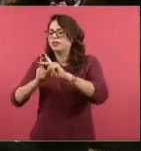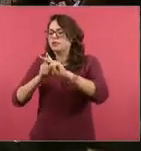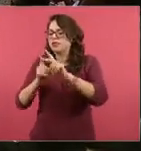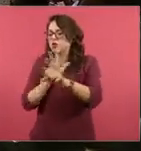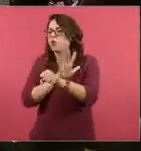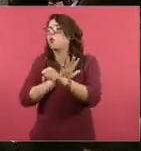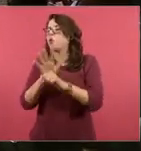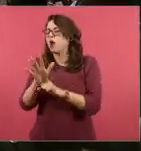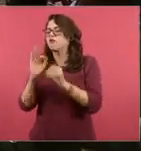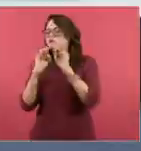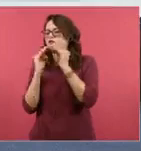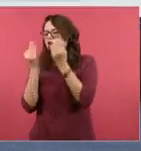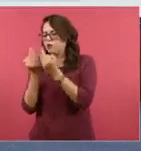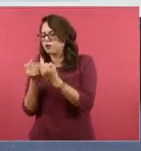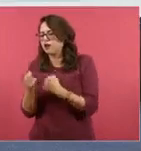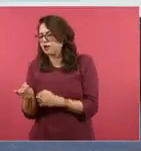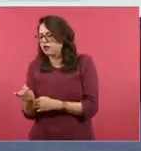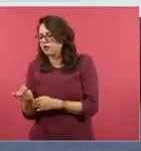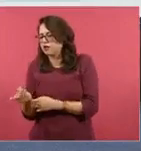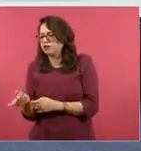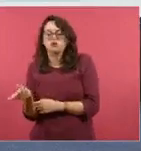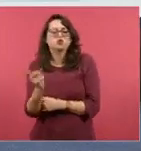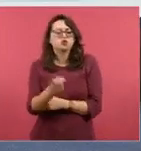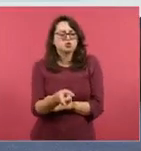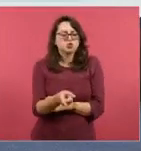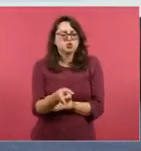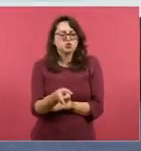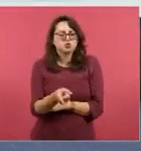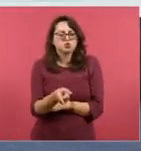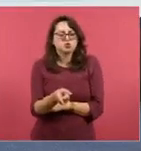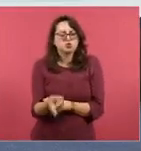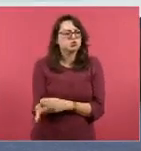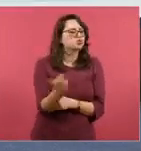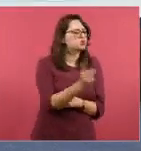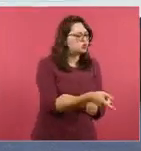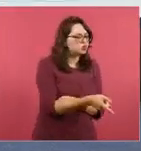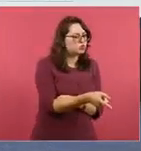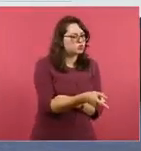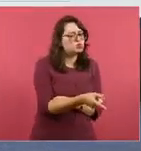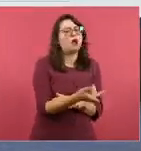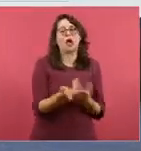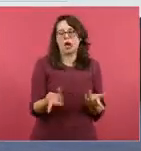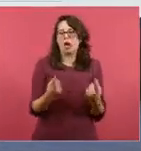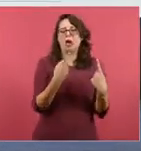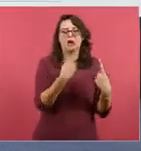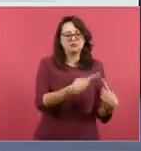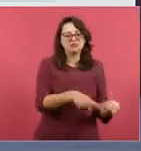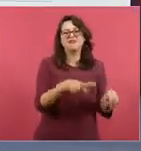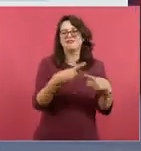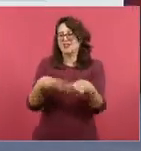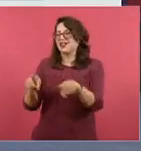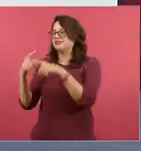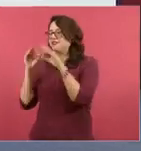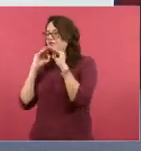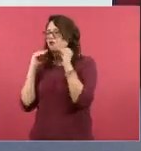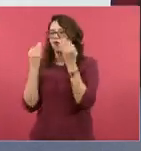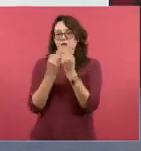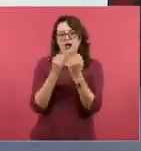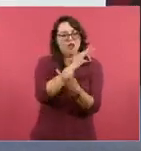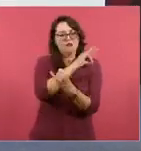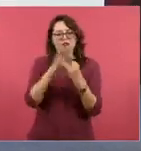Eso encuentran en los libros. Y alguien me podría decir, ¿y en qué página aparece? No se trata de páginas. Se trata de ver una